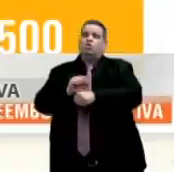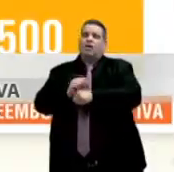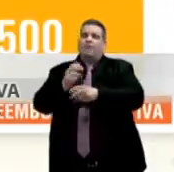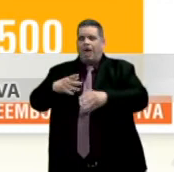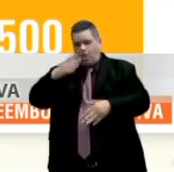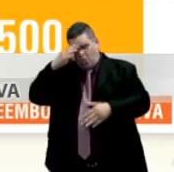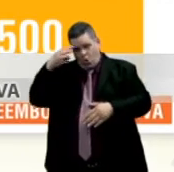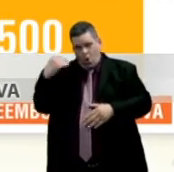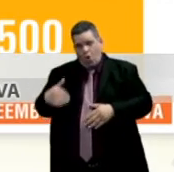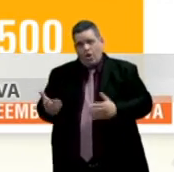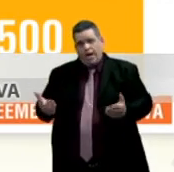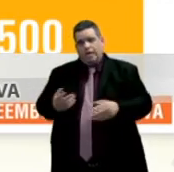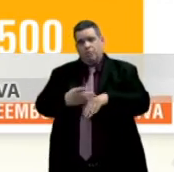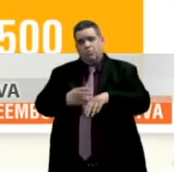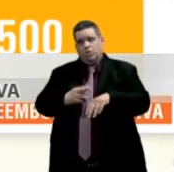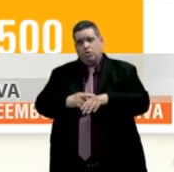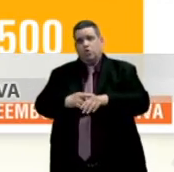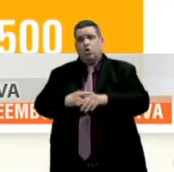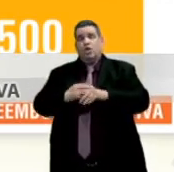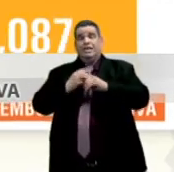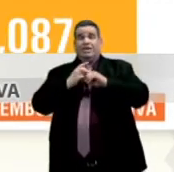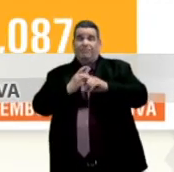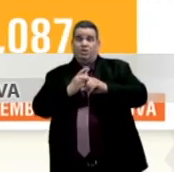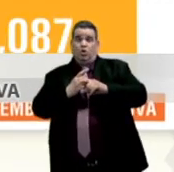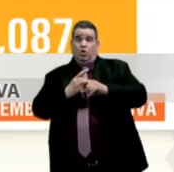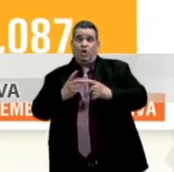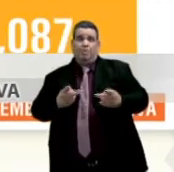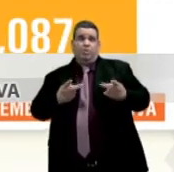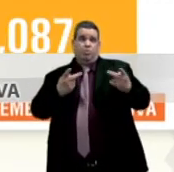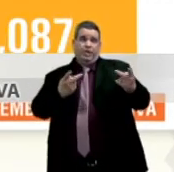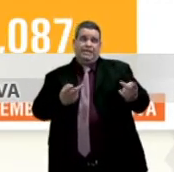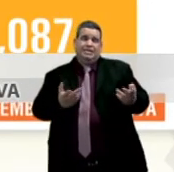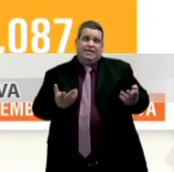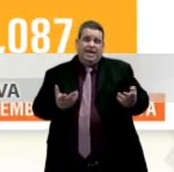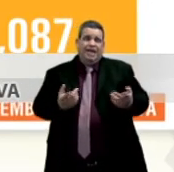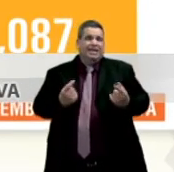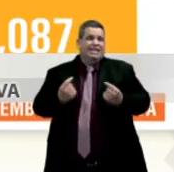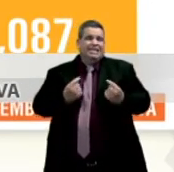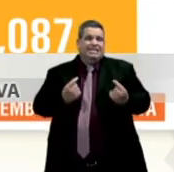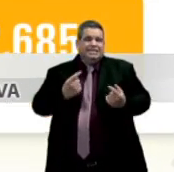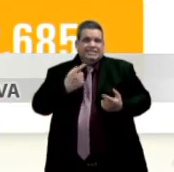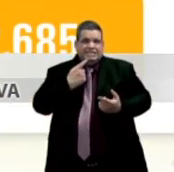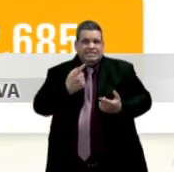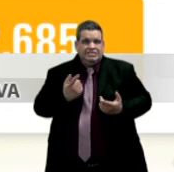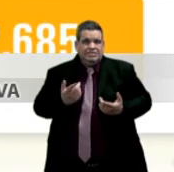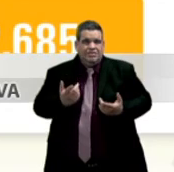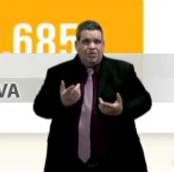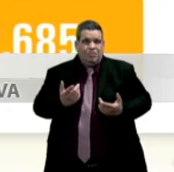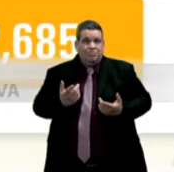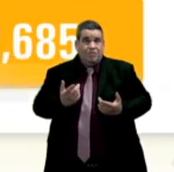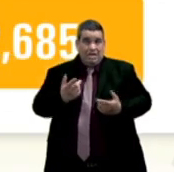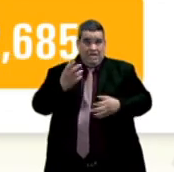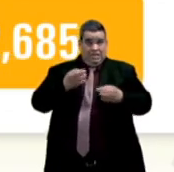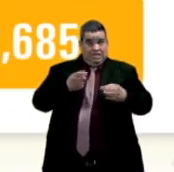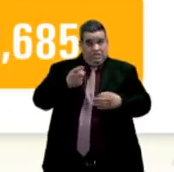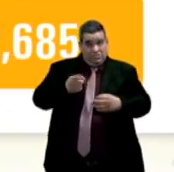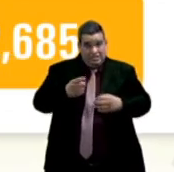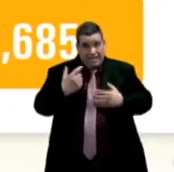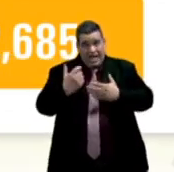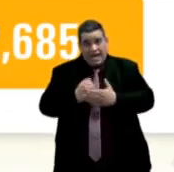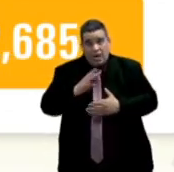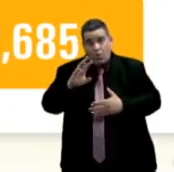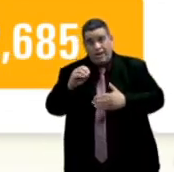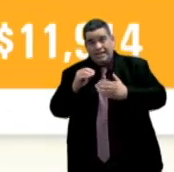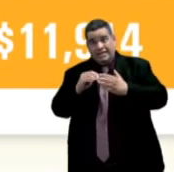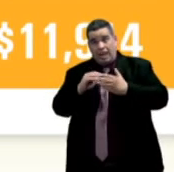actual y defendió su propuesta utilizando ejemplos que, según el mandatario, son beneficiosos. Que si usted gana $40,000 o menos,